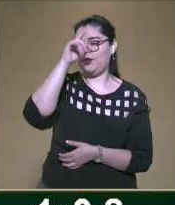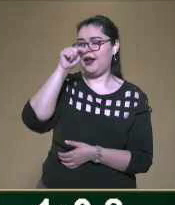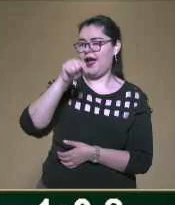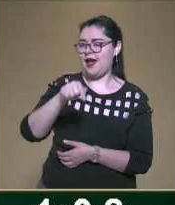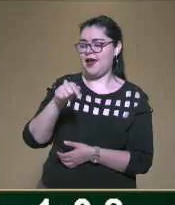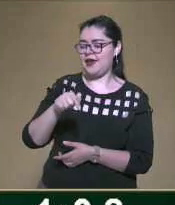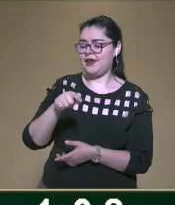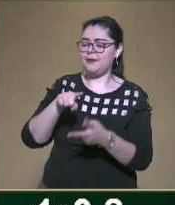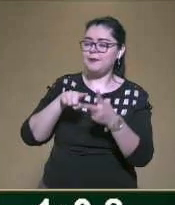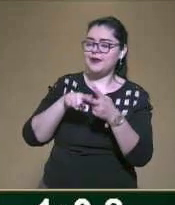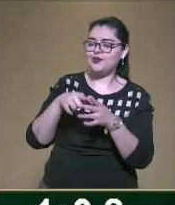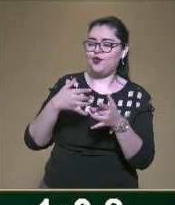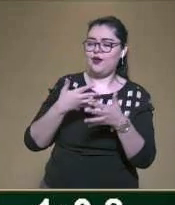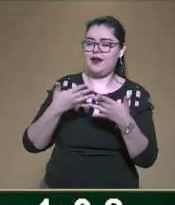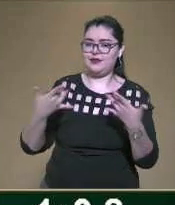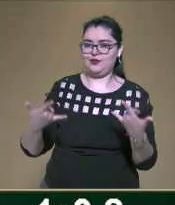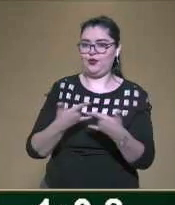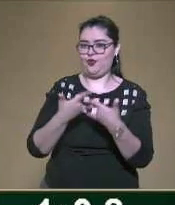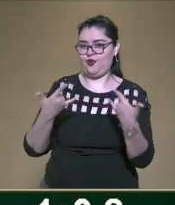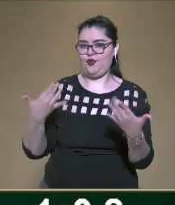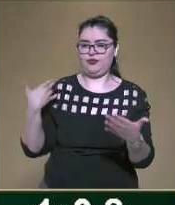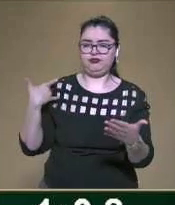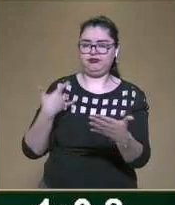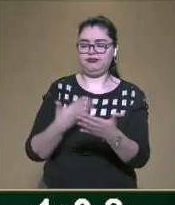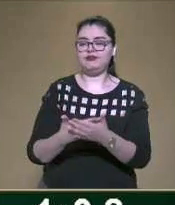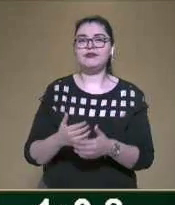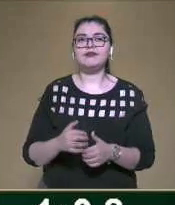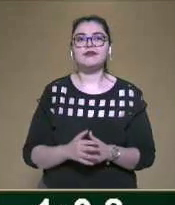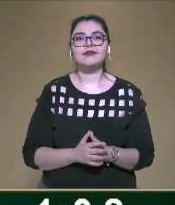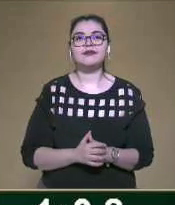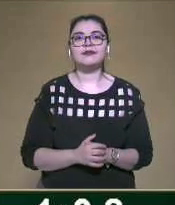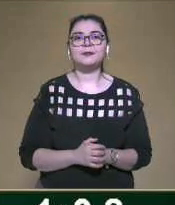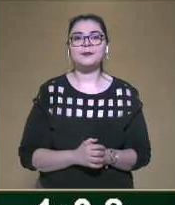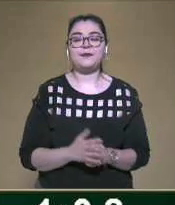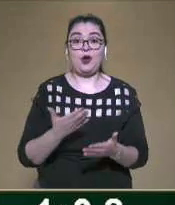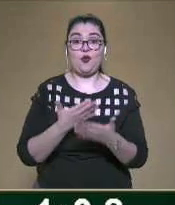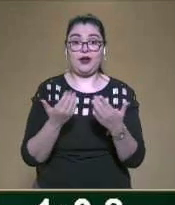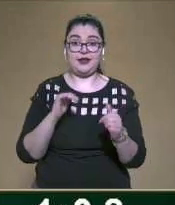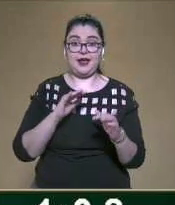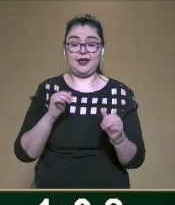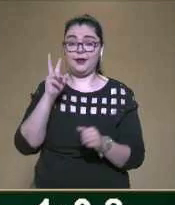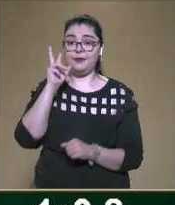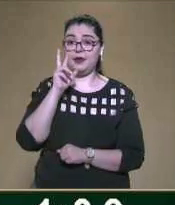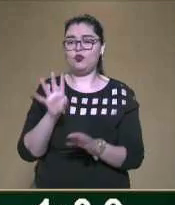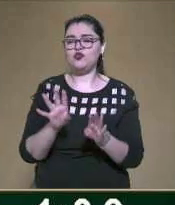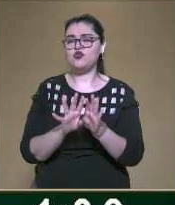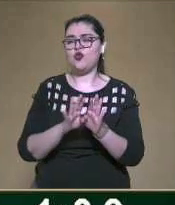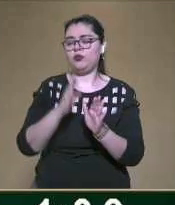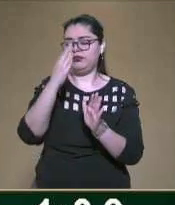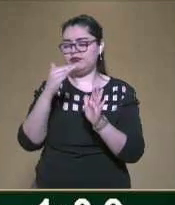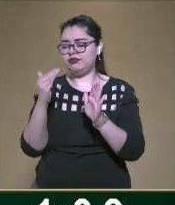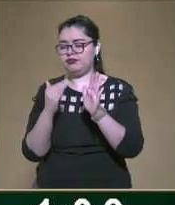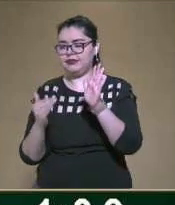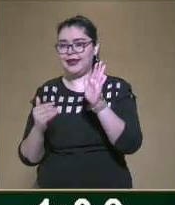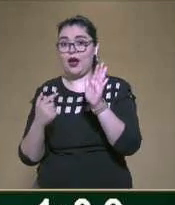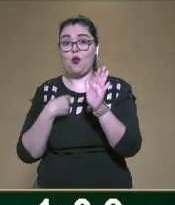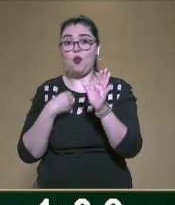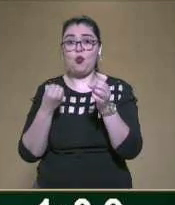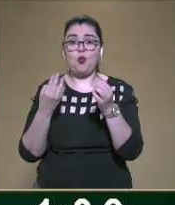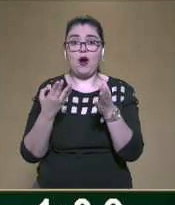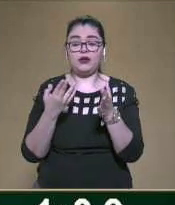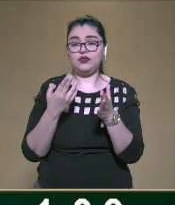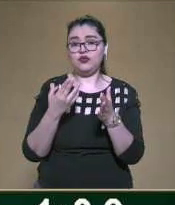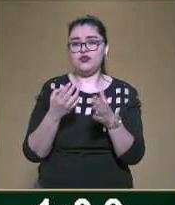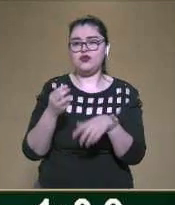la historia. Muy bien, maestro Ricky, ahora, ya después de que vimos cómo están divididos, cuántos municipios se